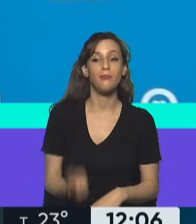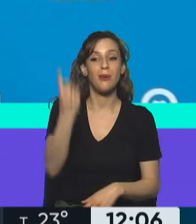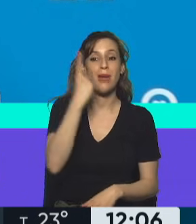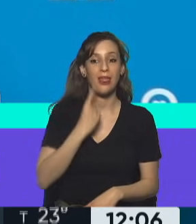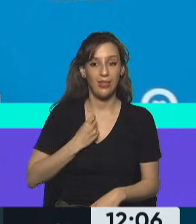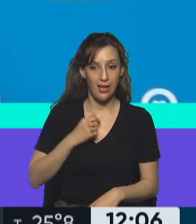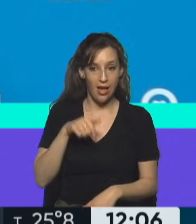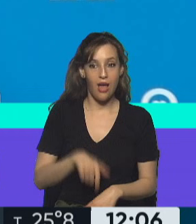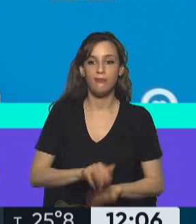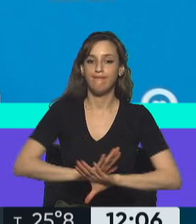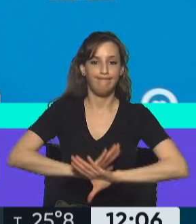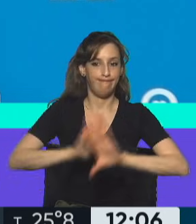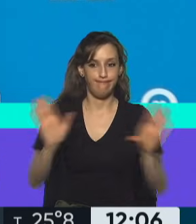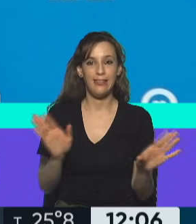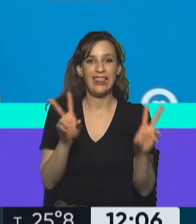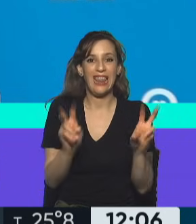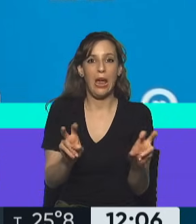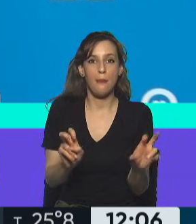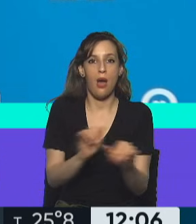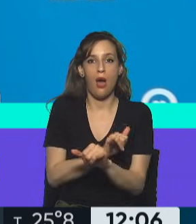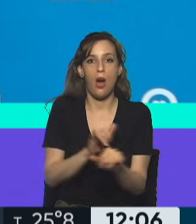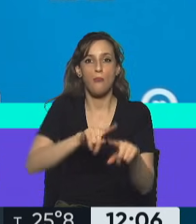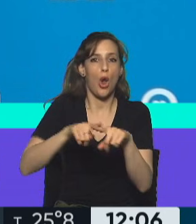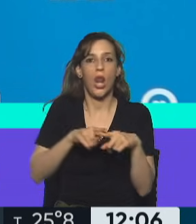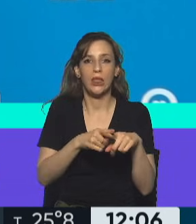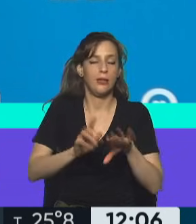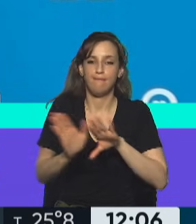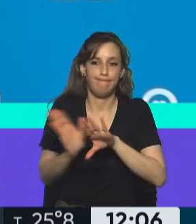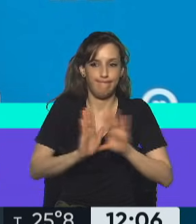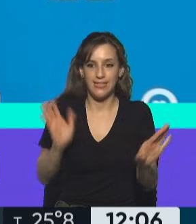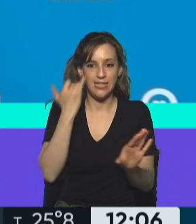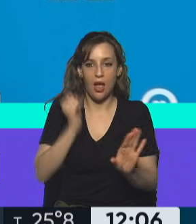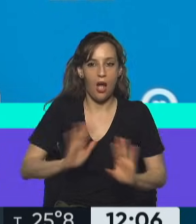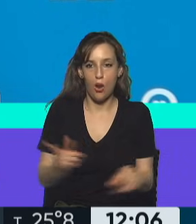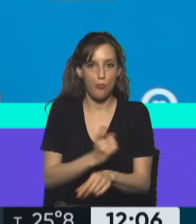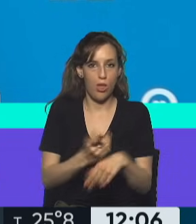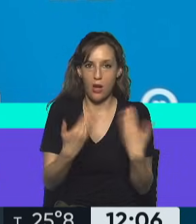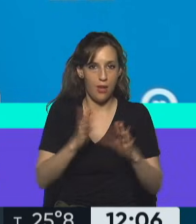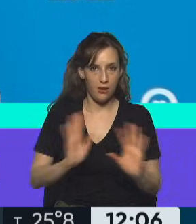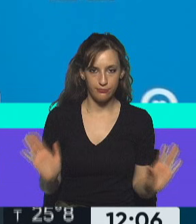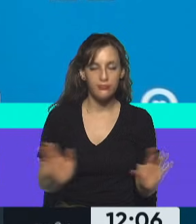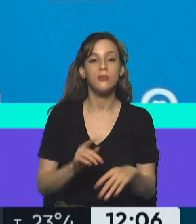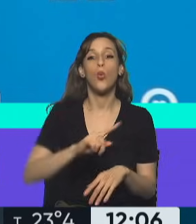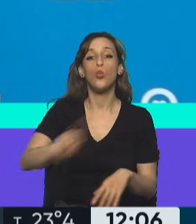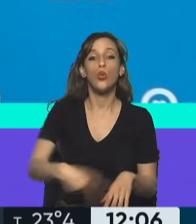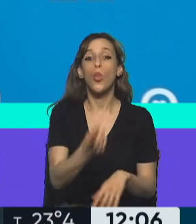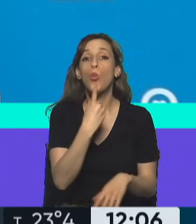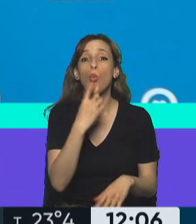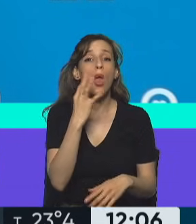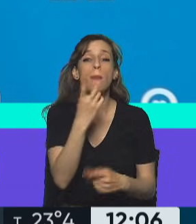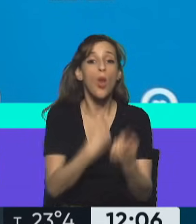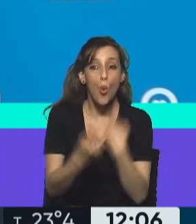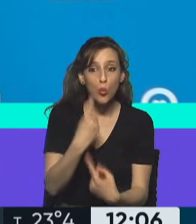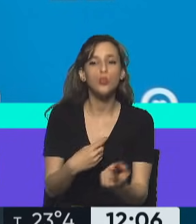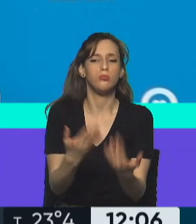veda electoral, con lo cual no va a haber anuncios. Vamos a contestar todas las preguntas. Voy a contestar todas las preguntas que quieran contestar después de una